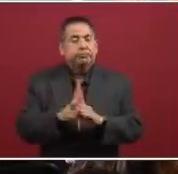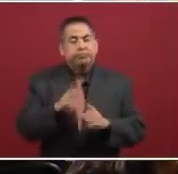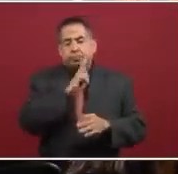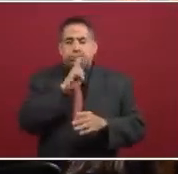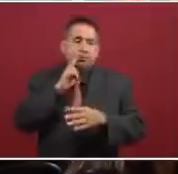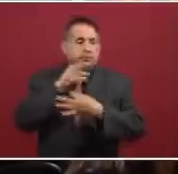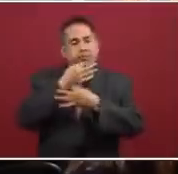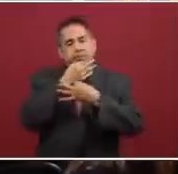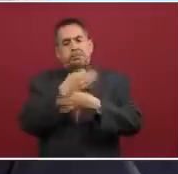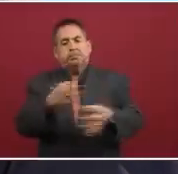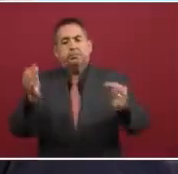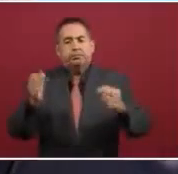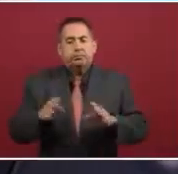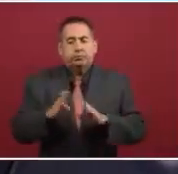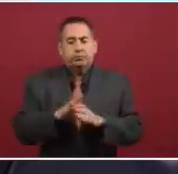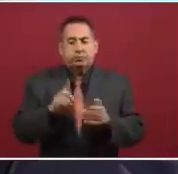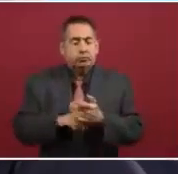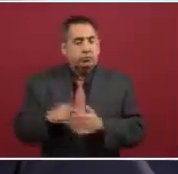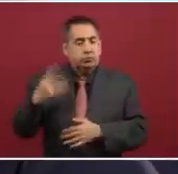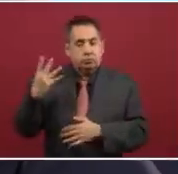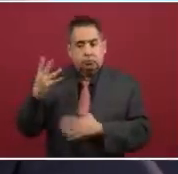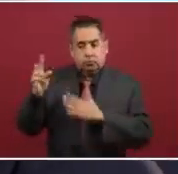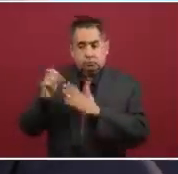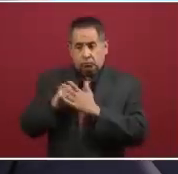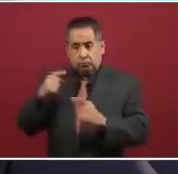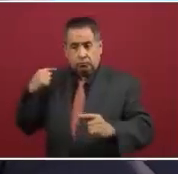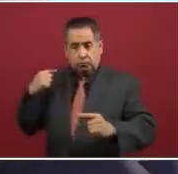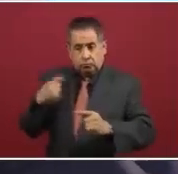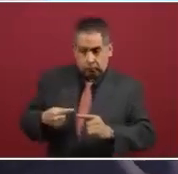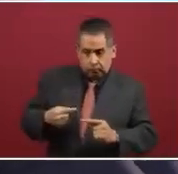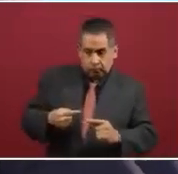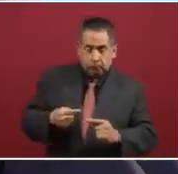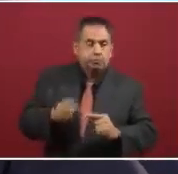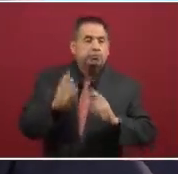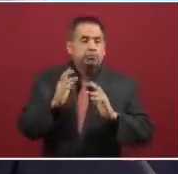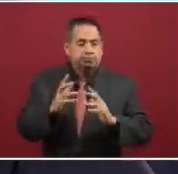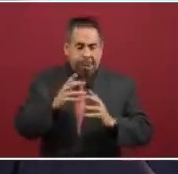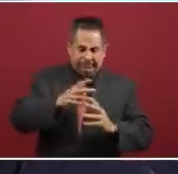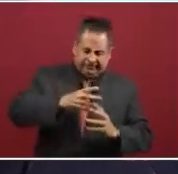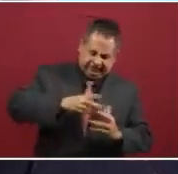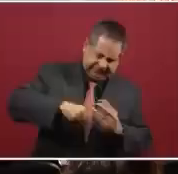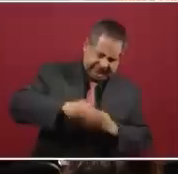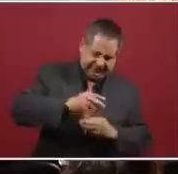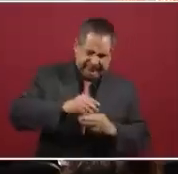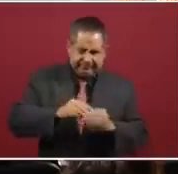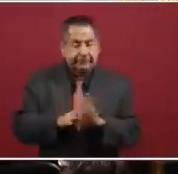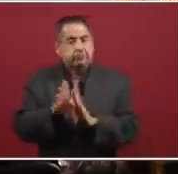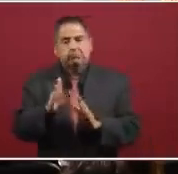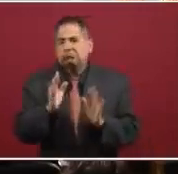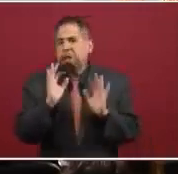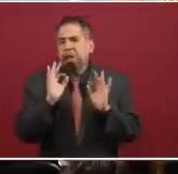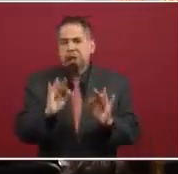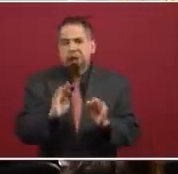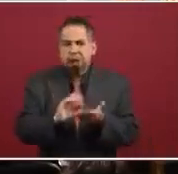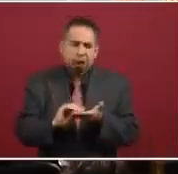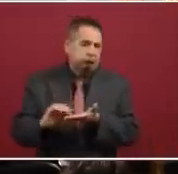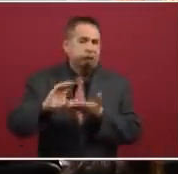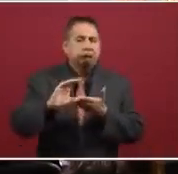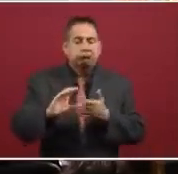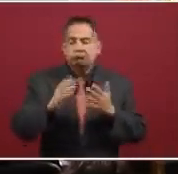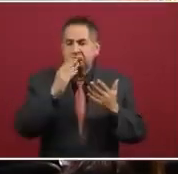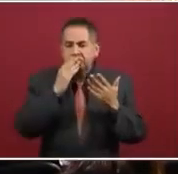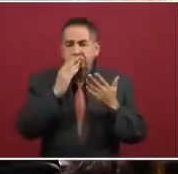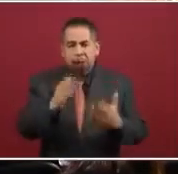noticia de que en tan solo 4 meses hemos logrado revertir el balance financiero